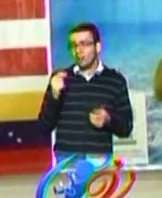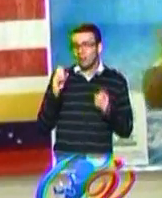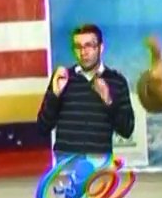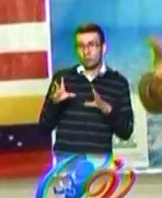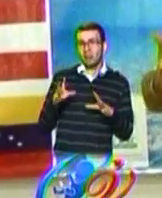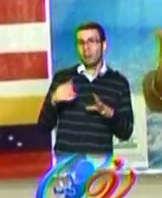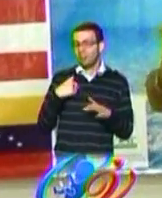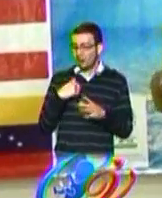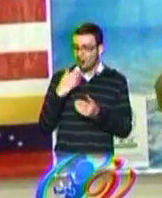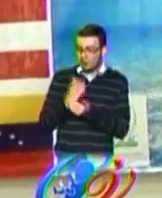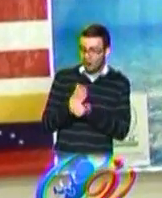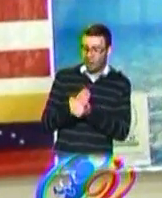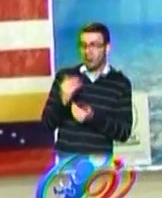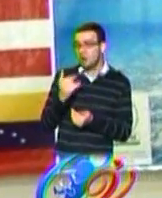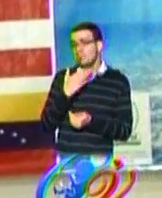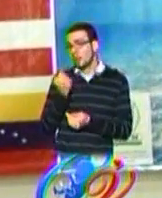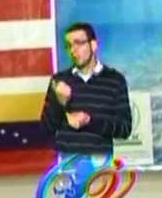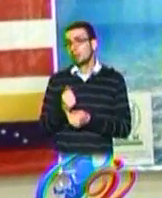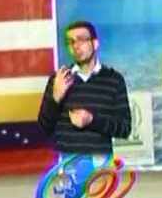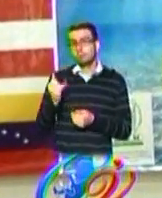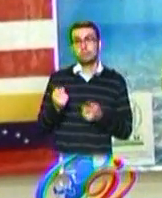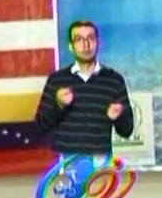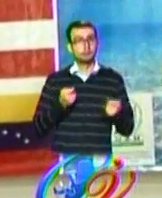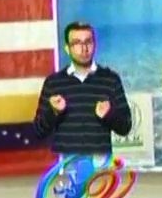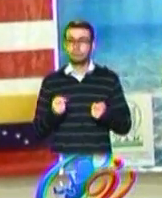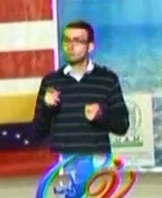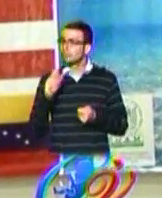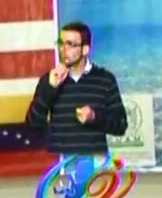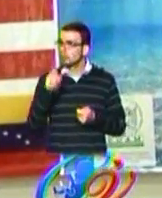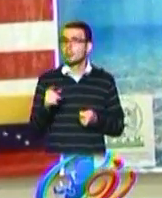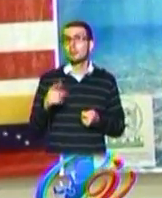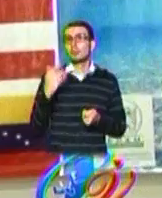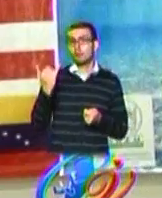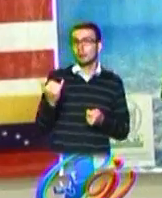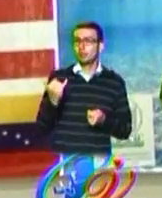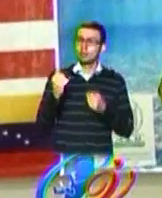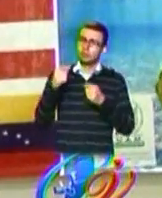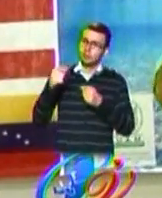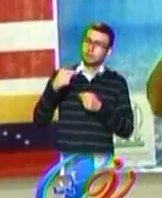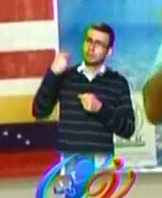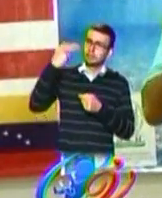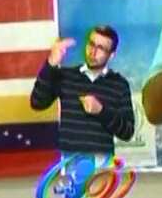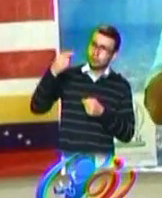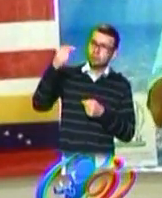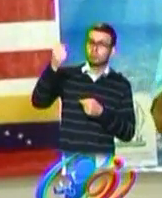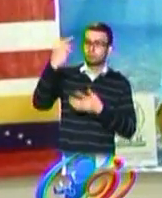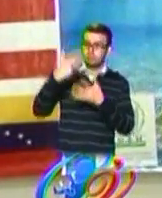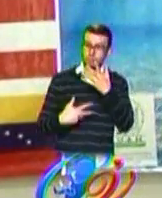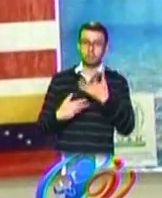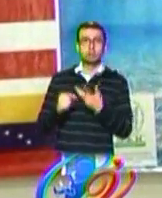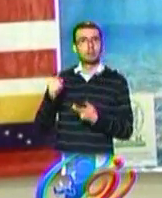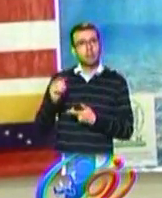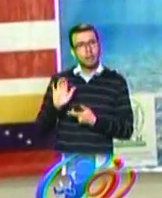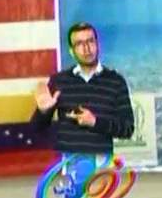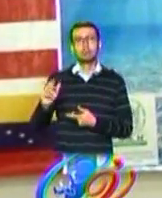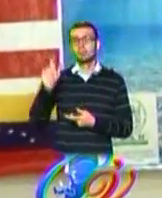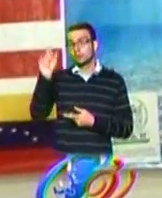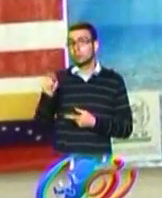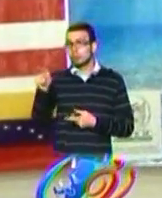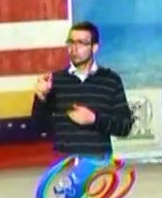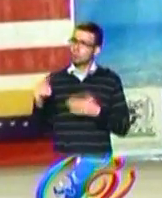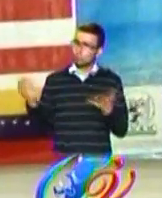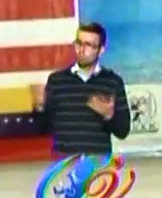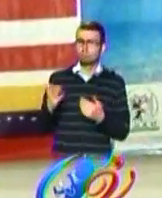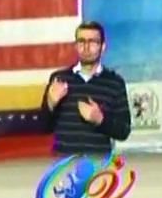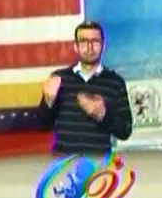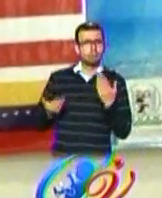ser más curioso para mirar o preguntar un poco más en la historia clínica las condiciones y el hábitat de la persona? Ahora,